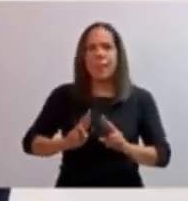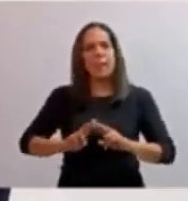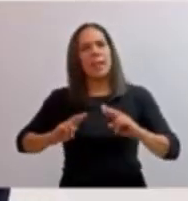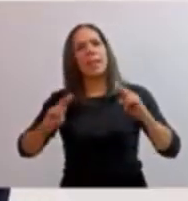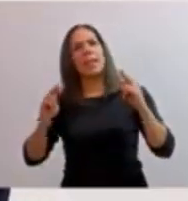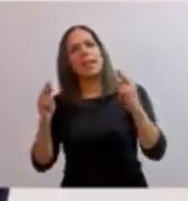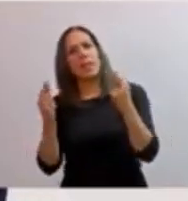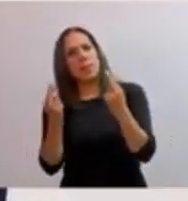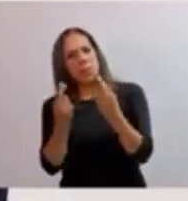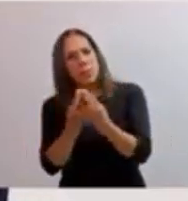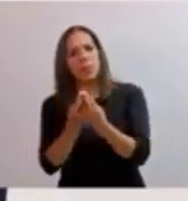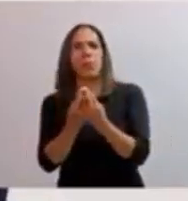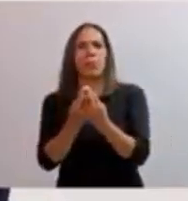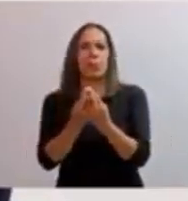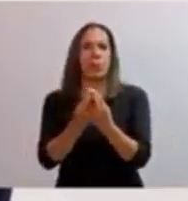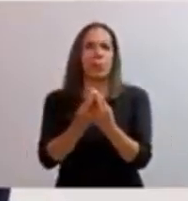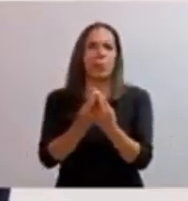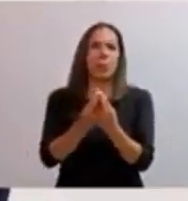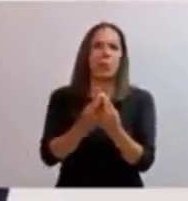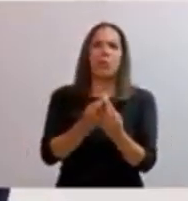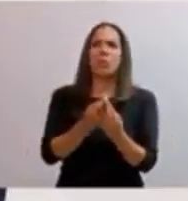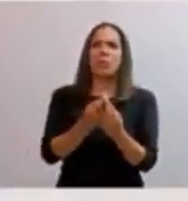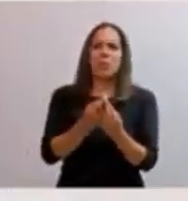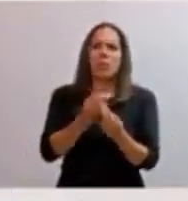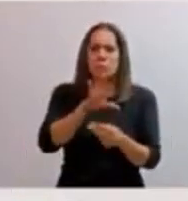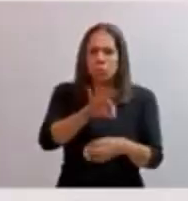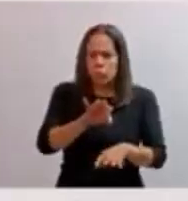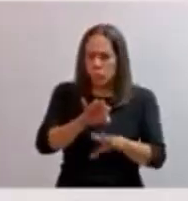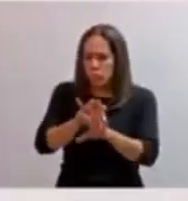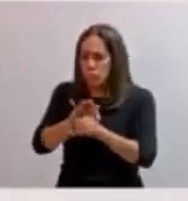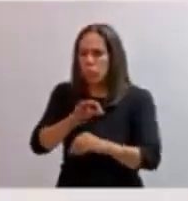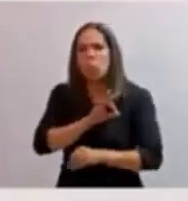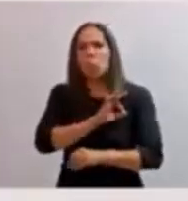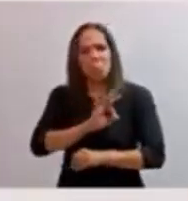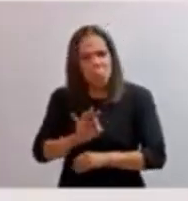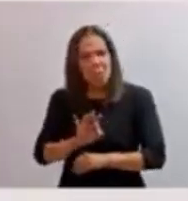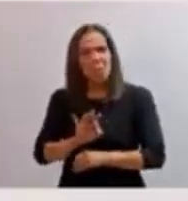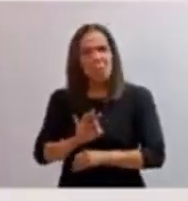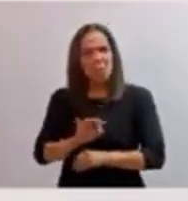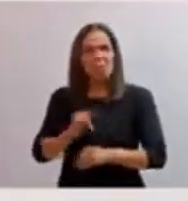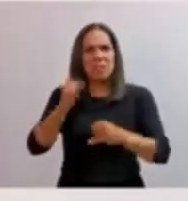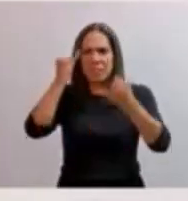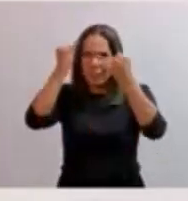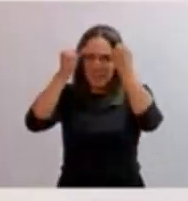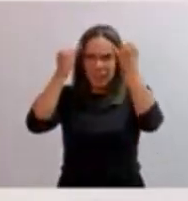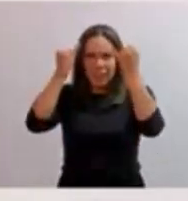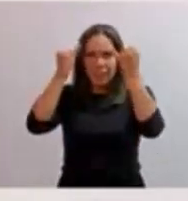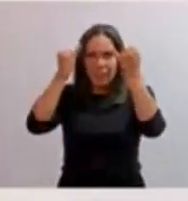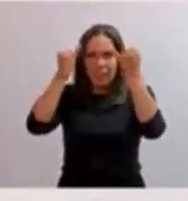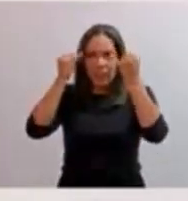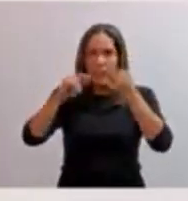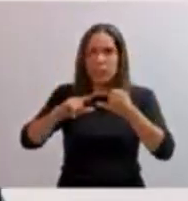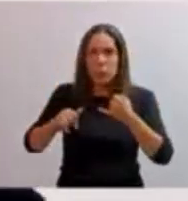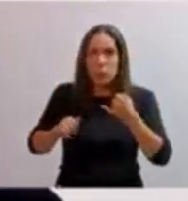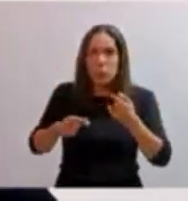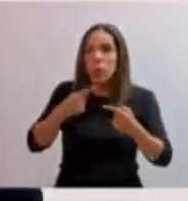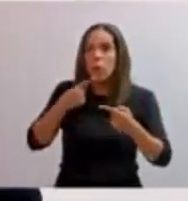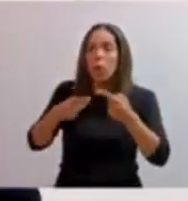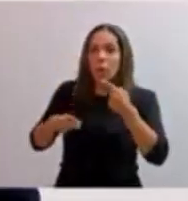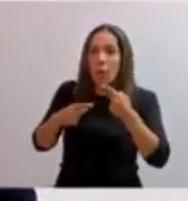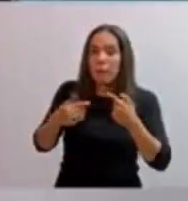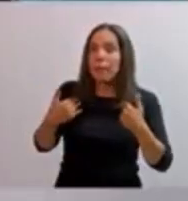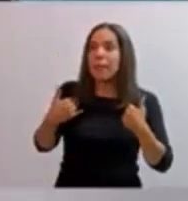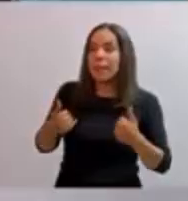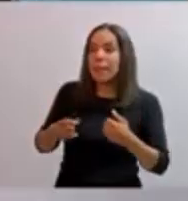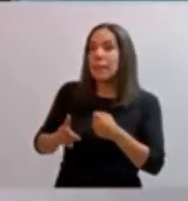la intención de una sesión con la otra, o van surgiendo necesidades a partir de estas construcciones que se